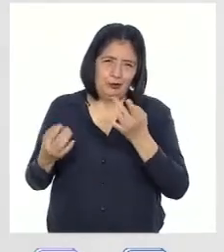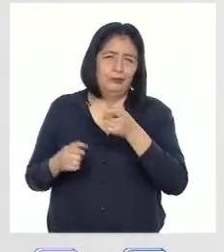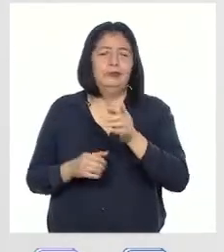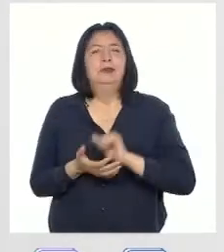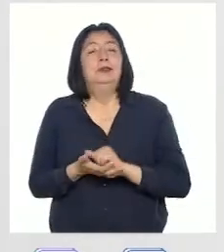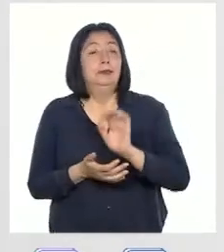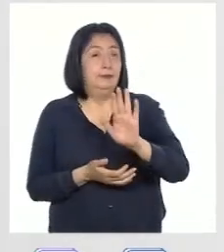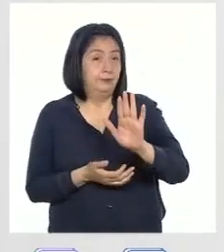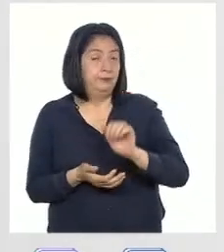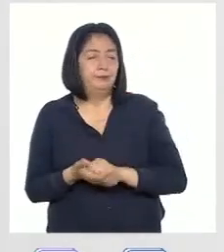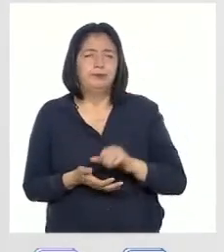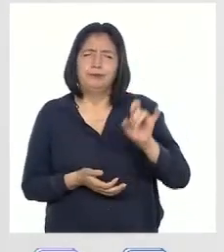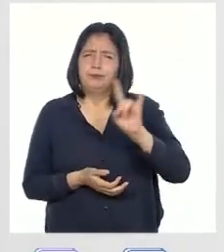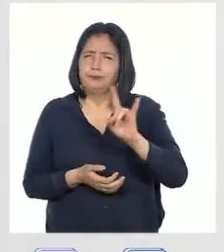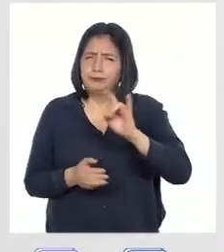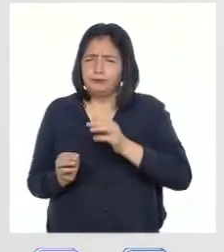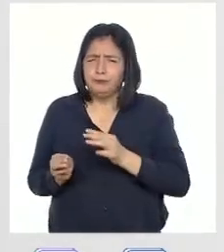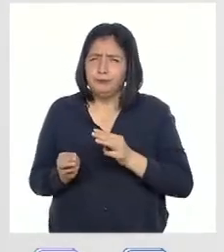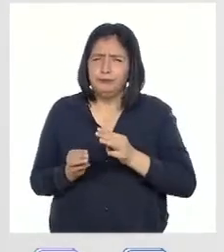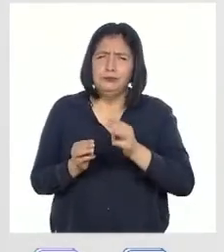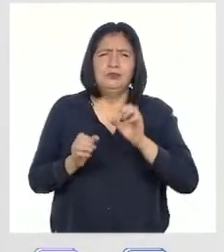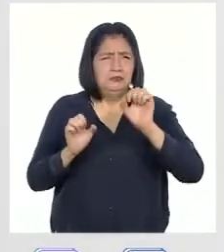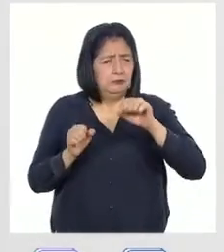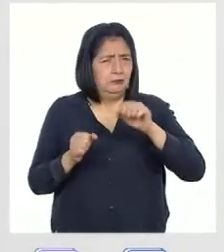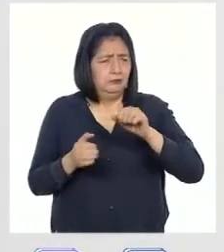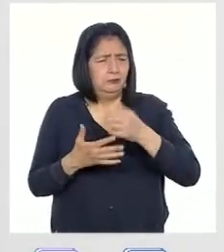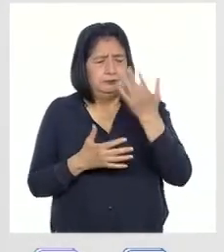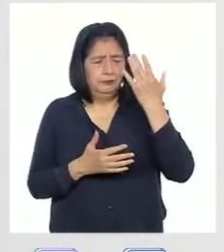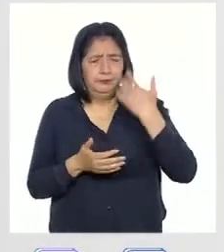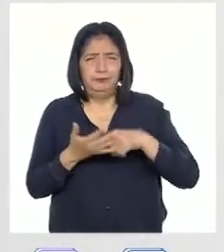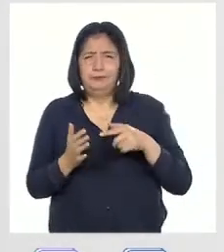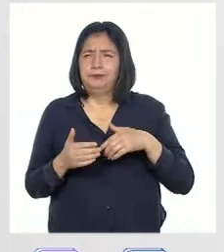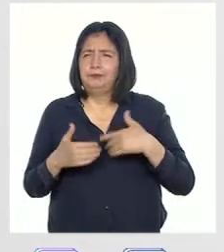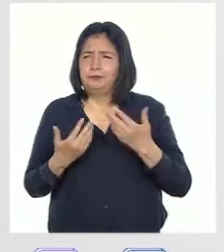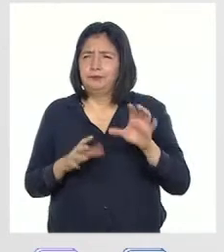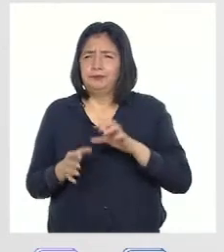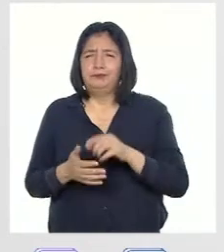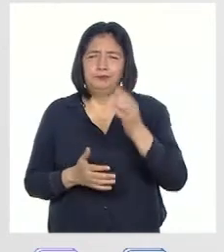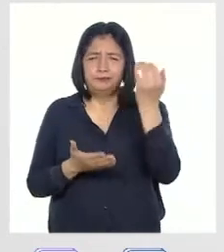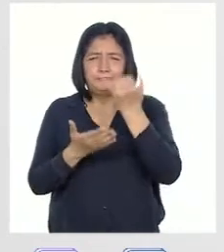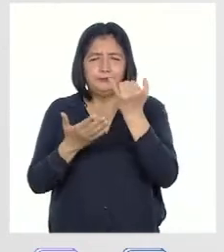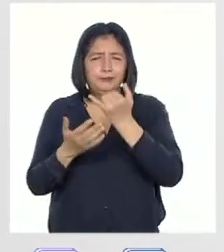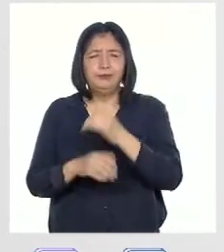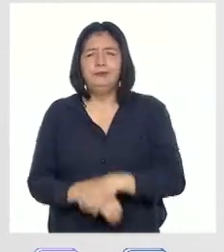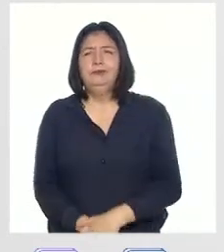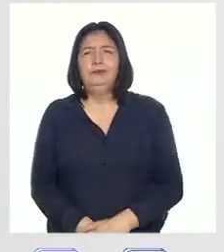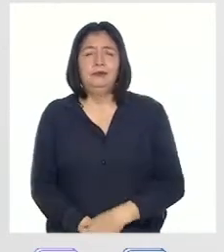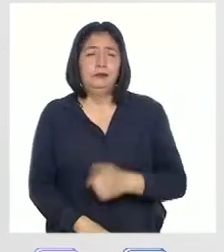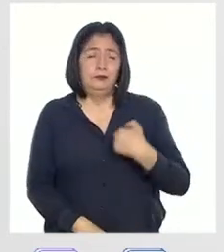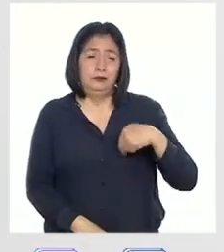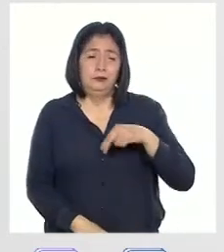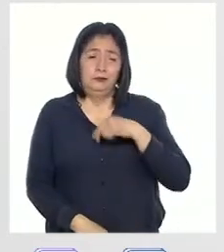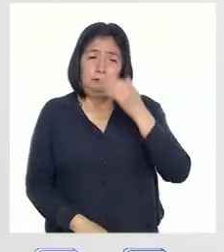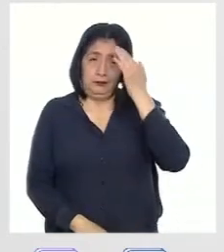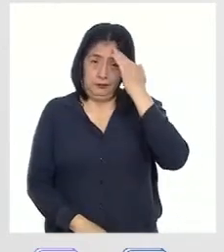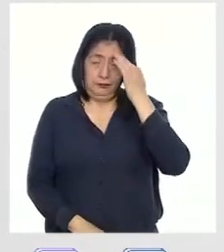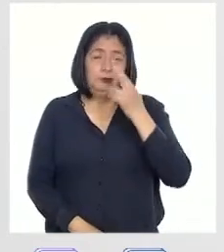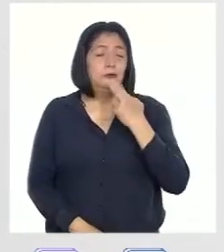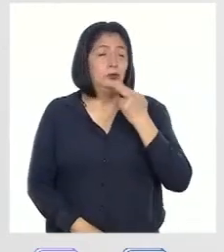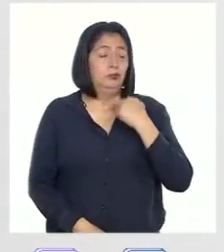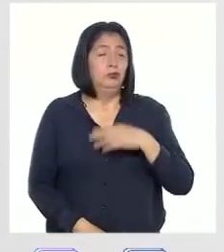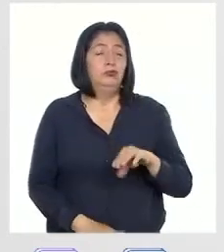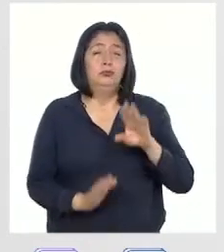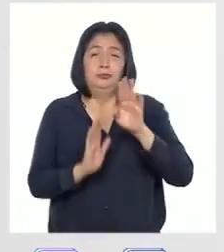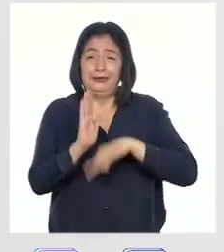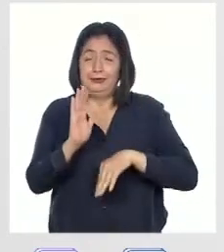ver, vamos a usar un método que nos ha funcionado antes. Haremos un dibujo. Si sabemos que los azúcares deben